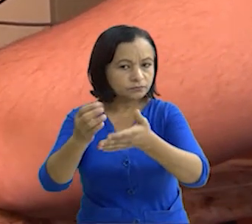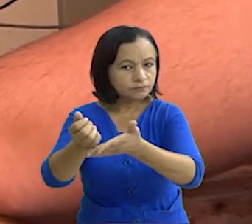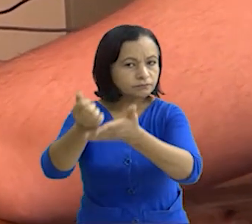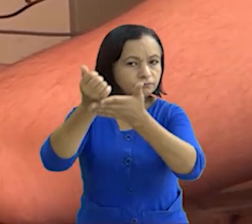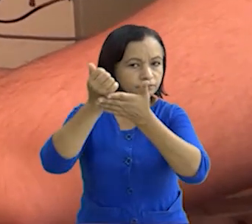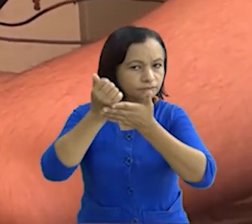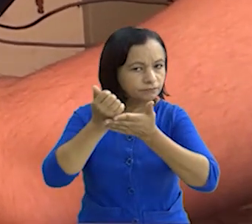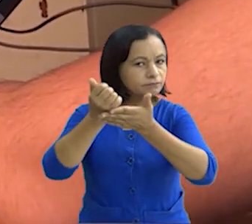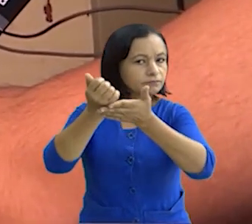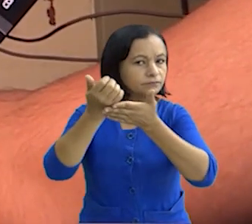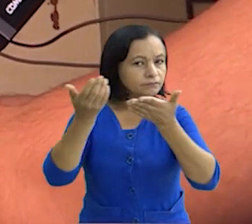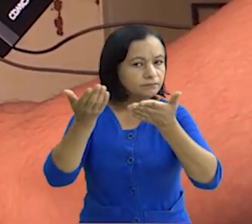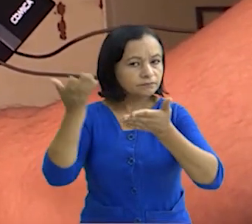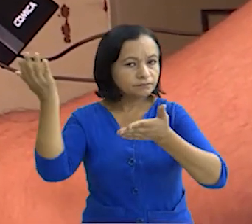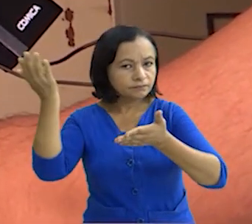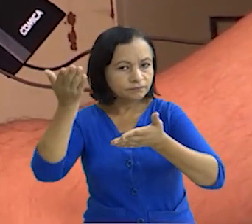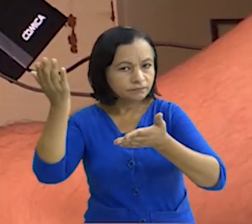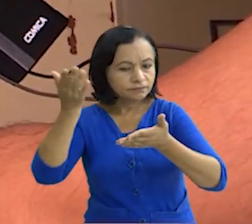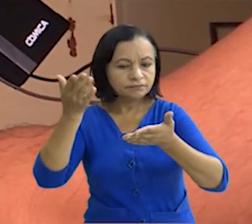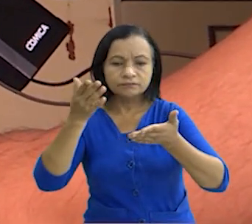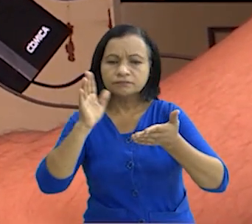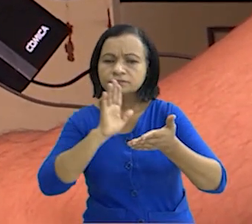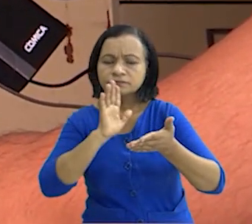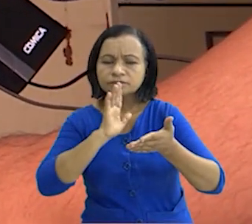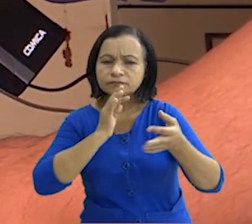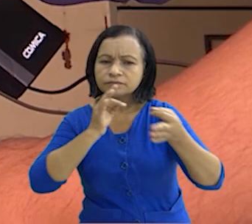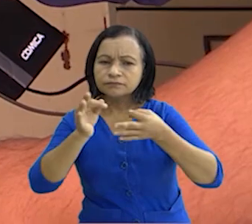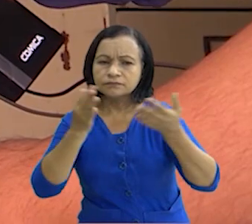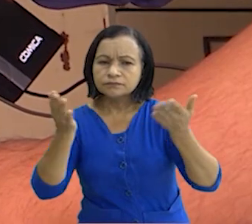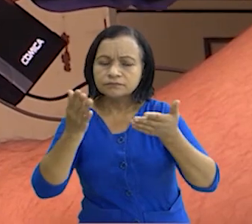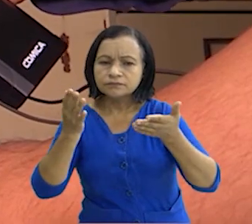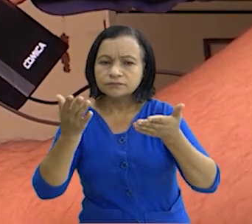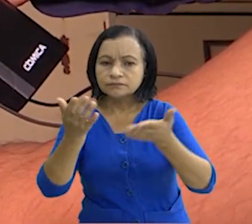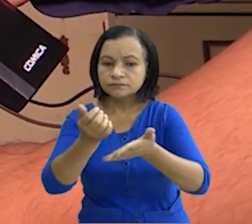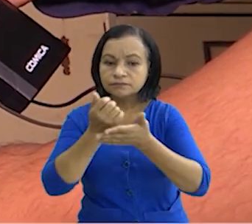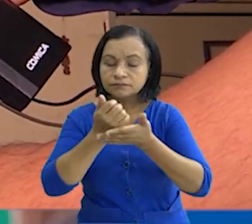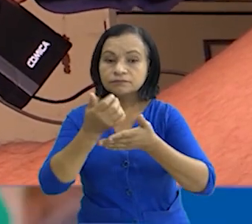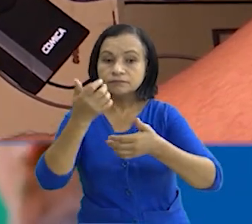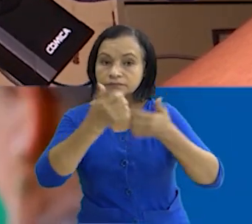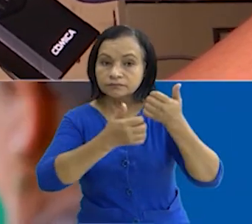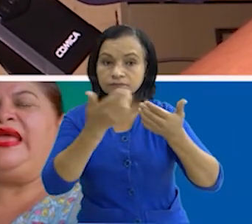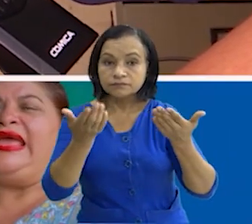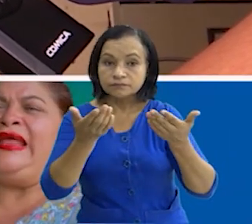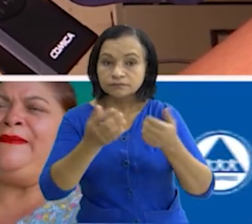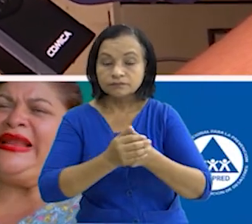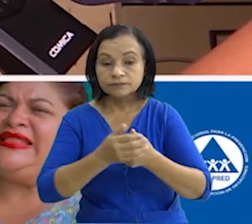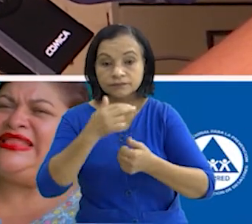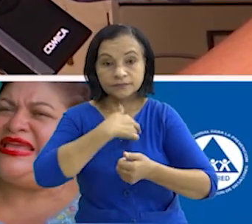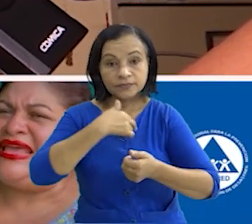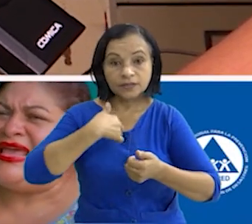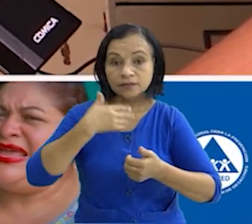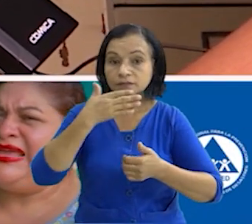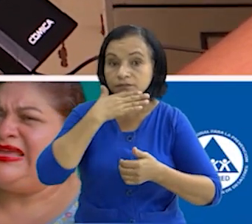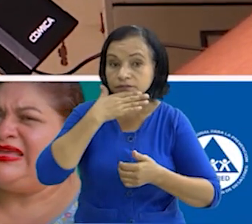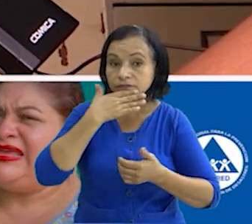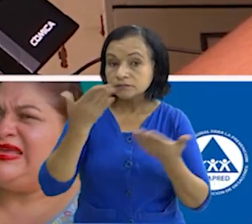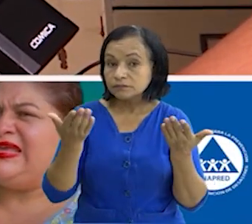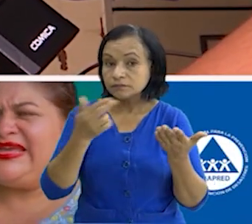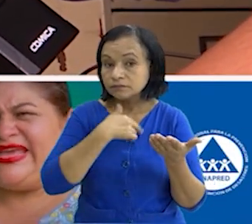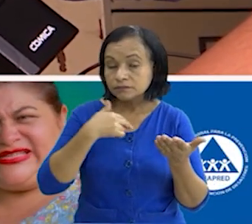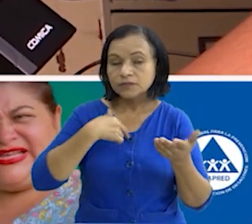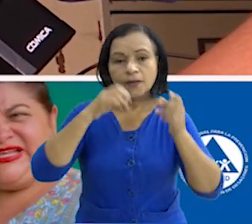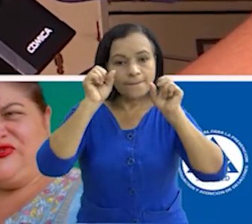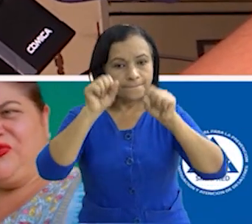dándonos charlas de cómo sobrellevar la situación. Porque al suceder algo tendríamos